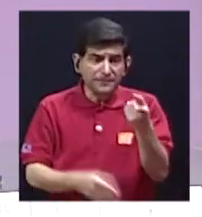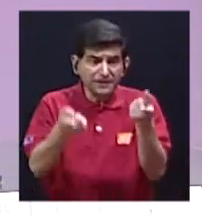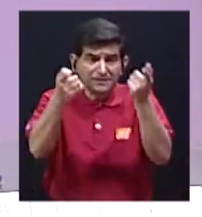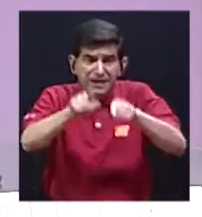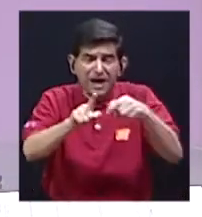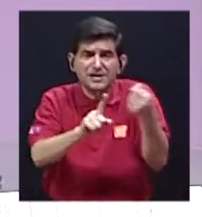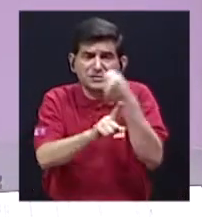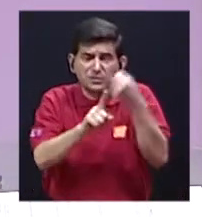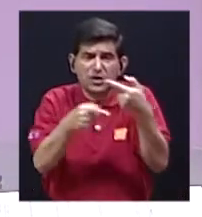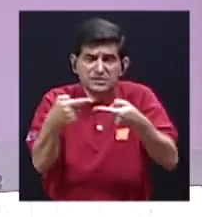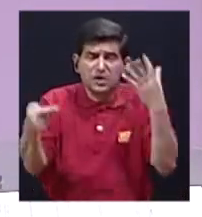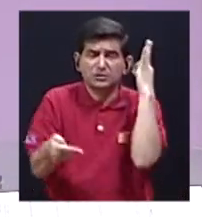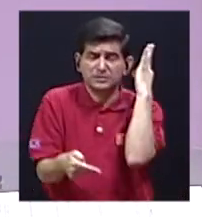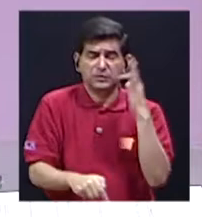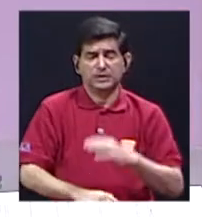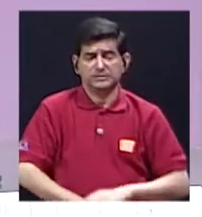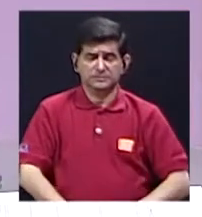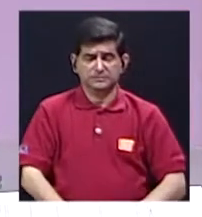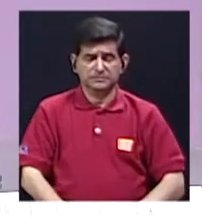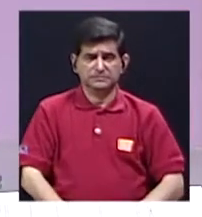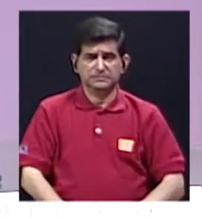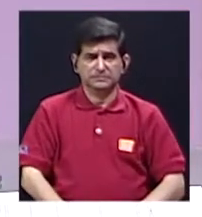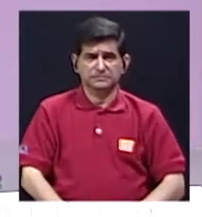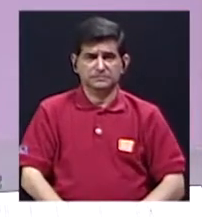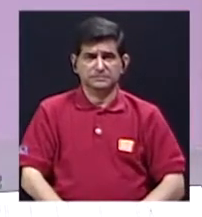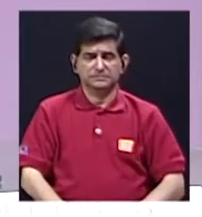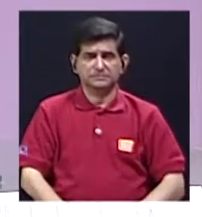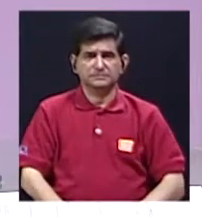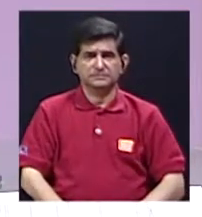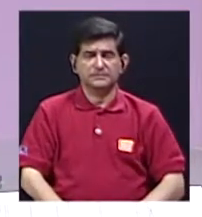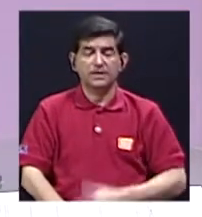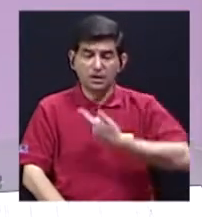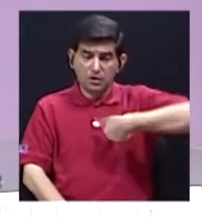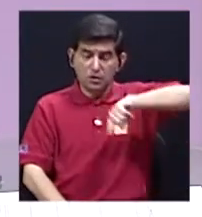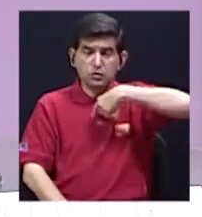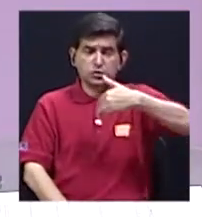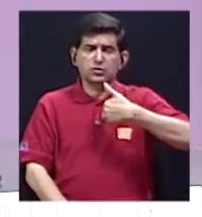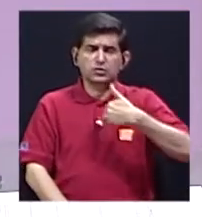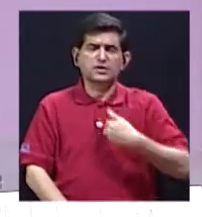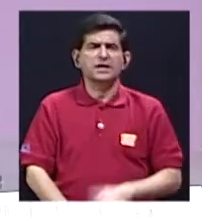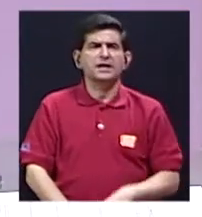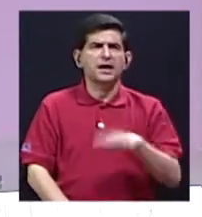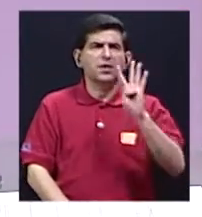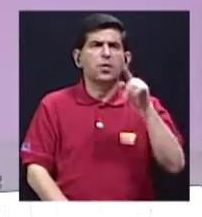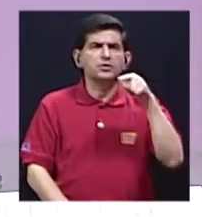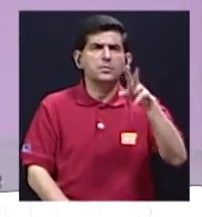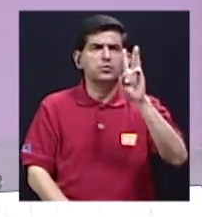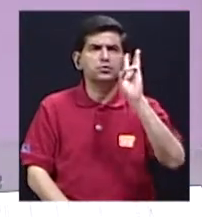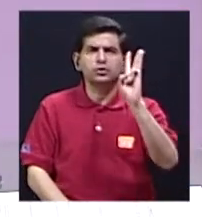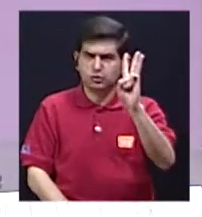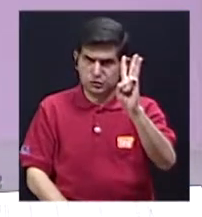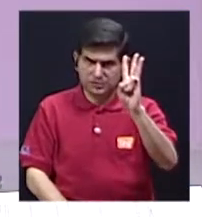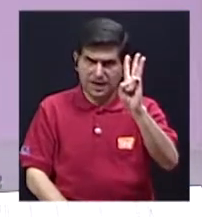violencia contra las mujeres hemos tenido 4.6